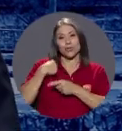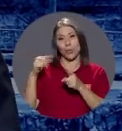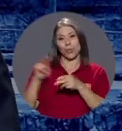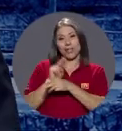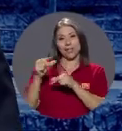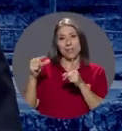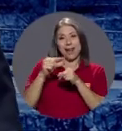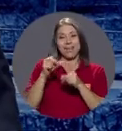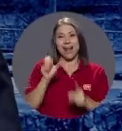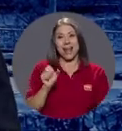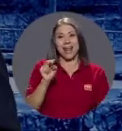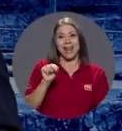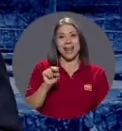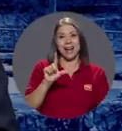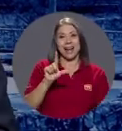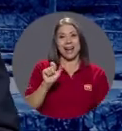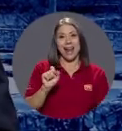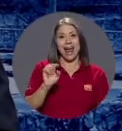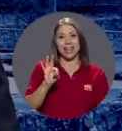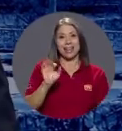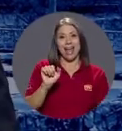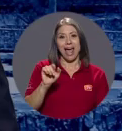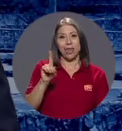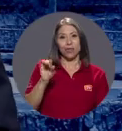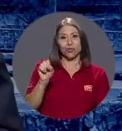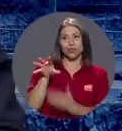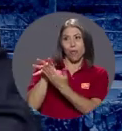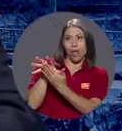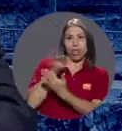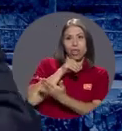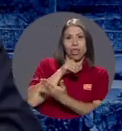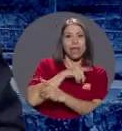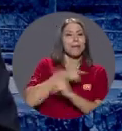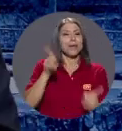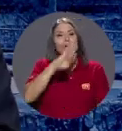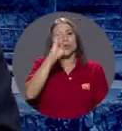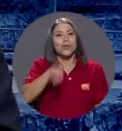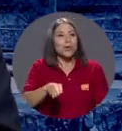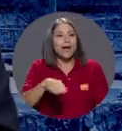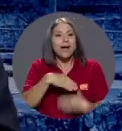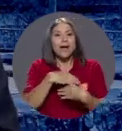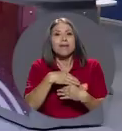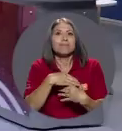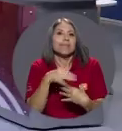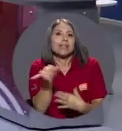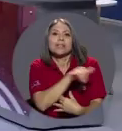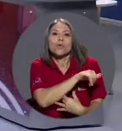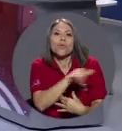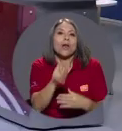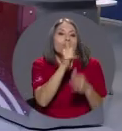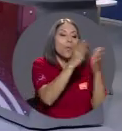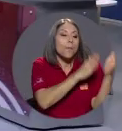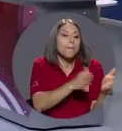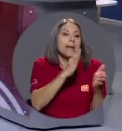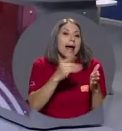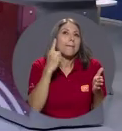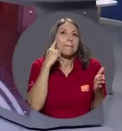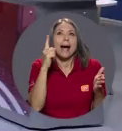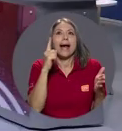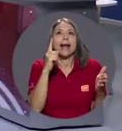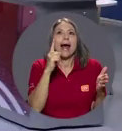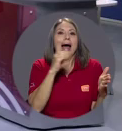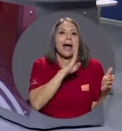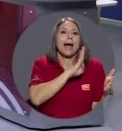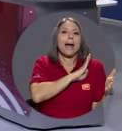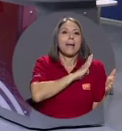que utilicé, pero nunca va a ser lo mismo un plan para un cantón como